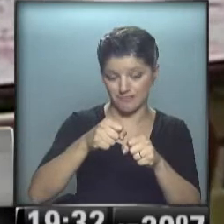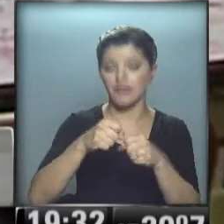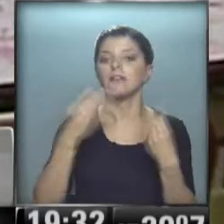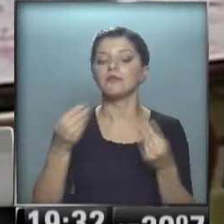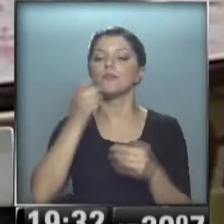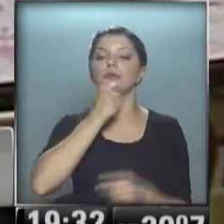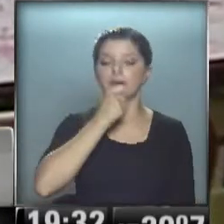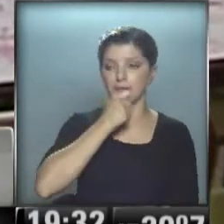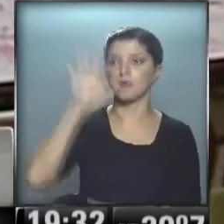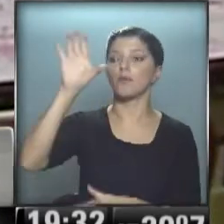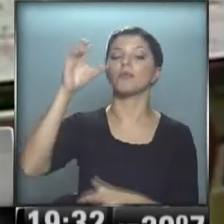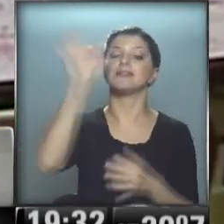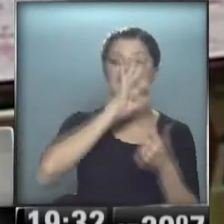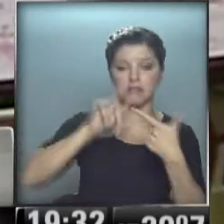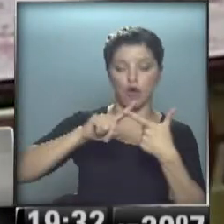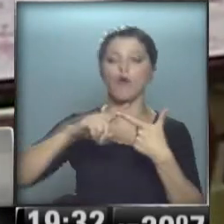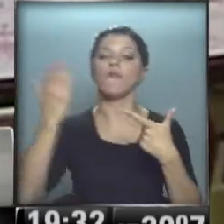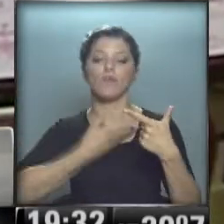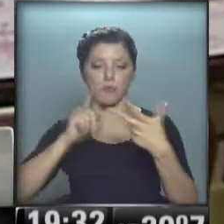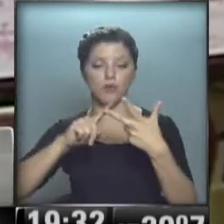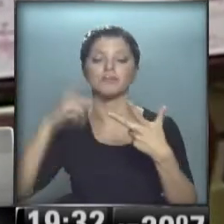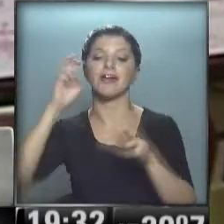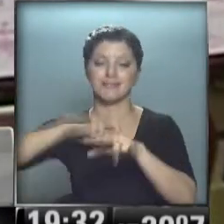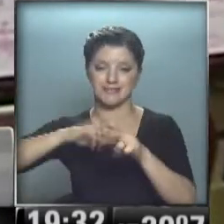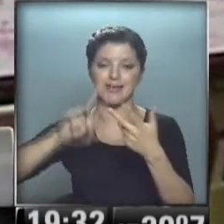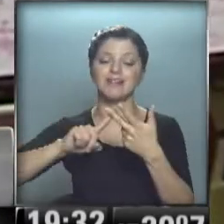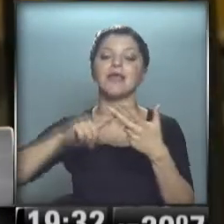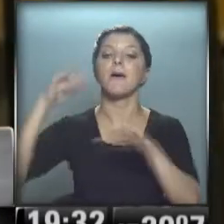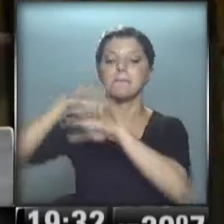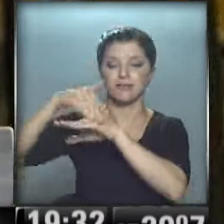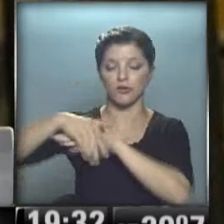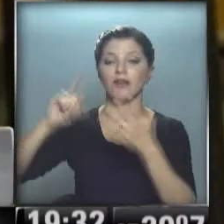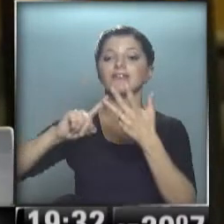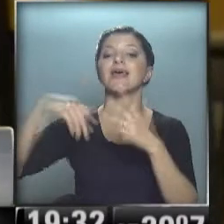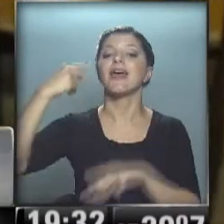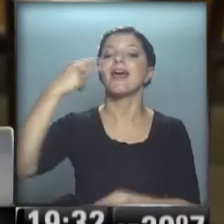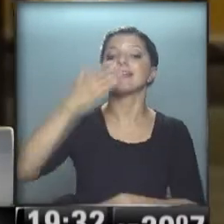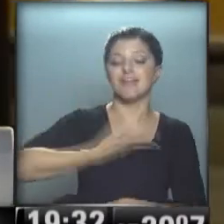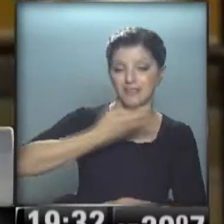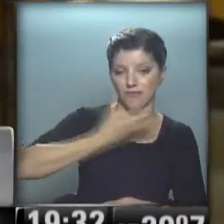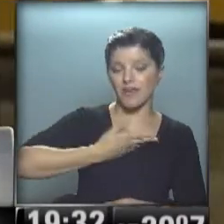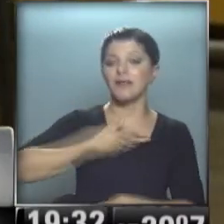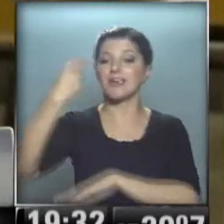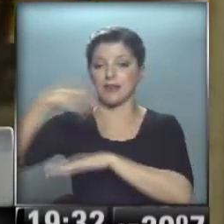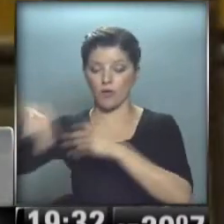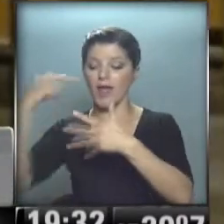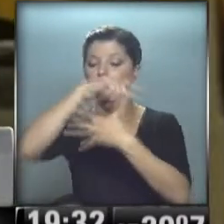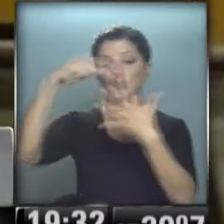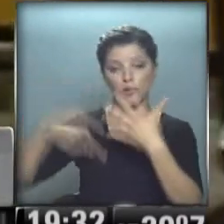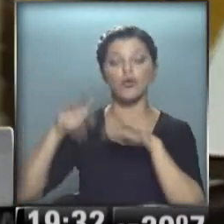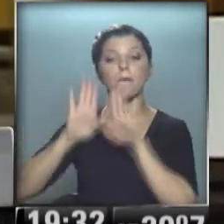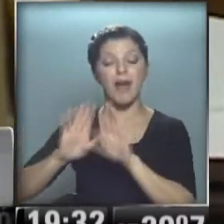como chaco formosa salta a misiones santa fe y neuquén el reclamo tiene que ver con la reapertura de la negociación paritaria